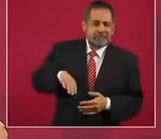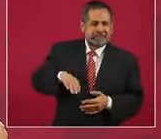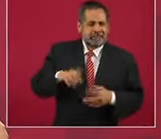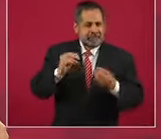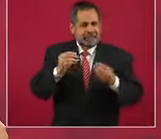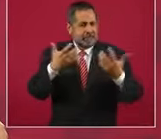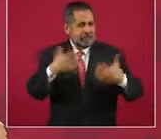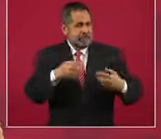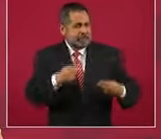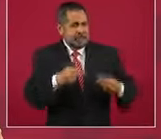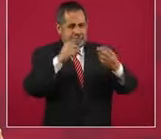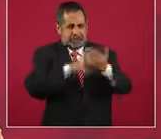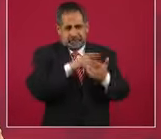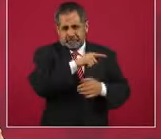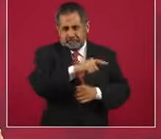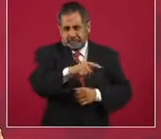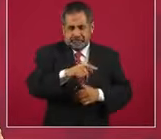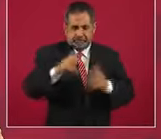empresas